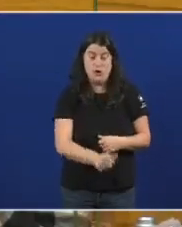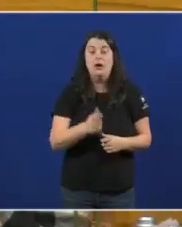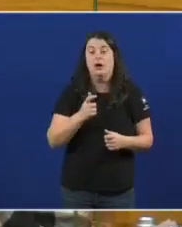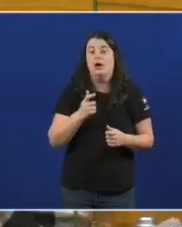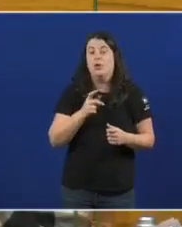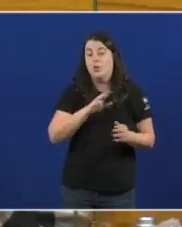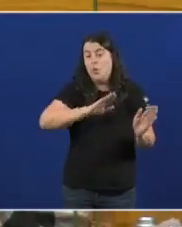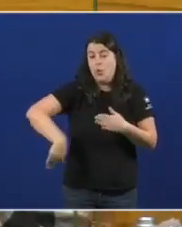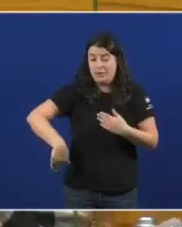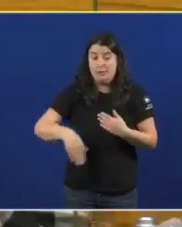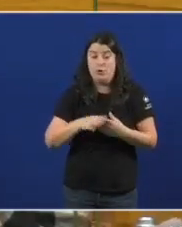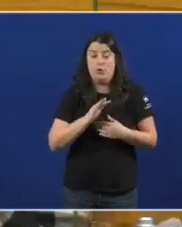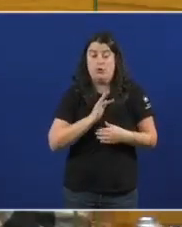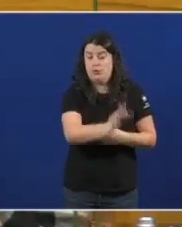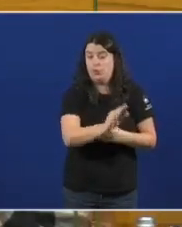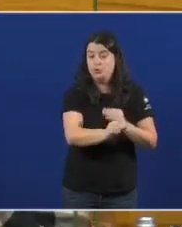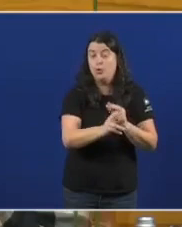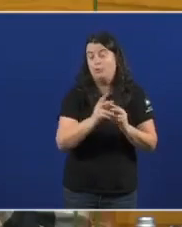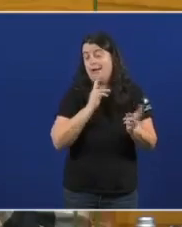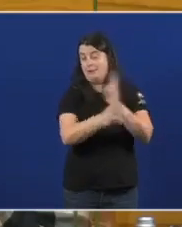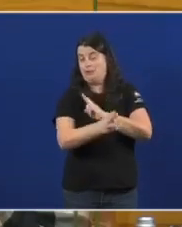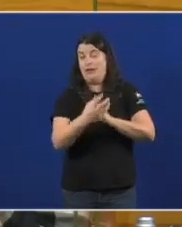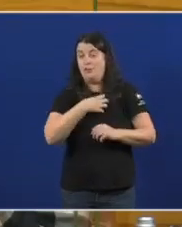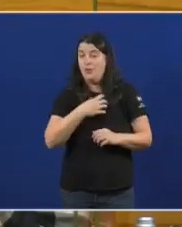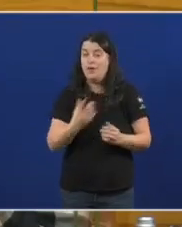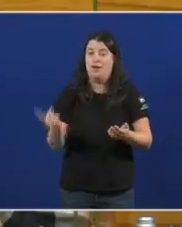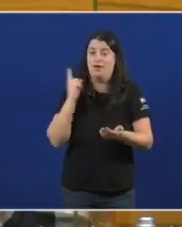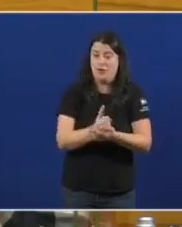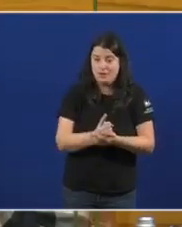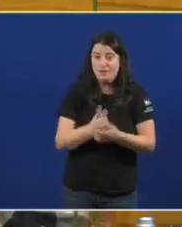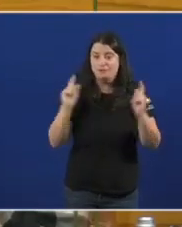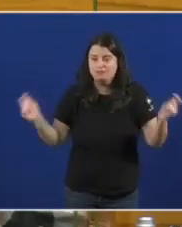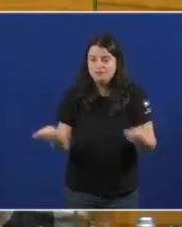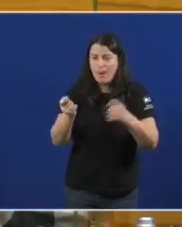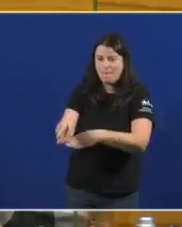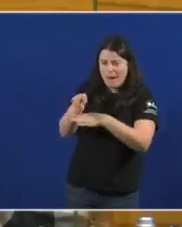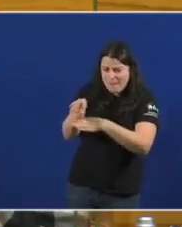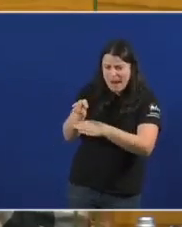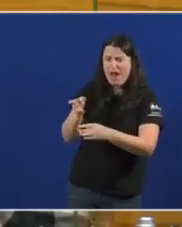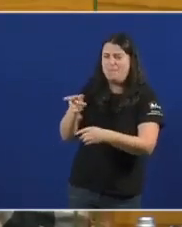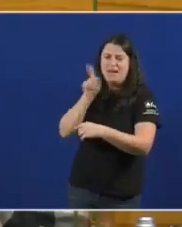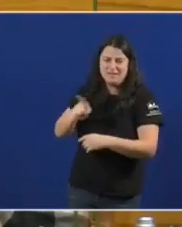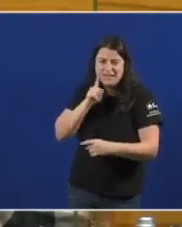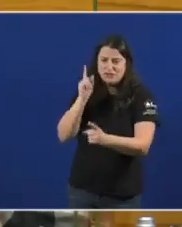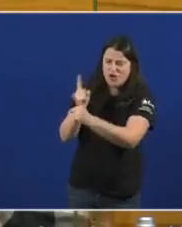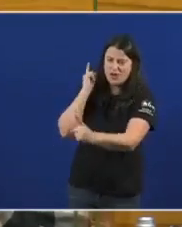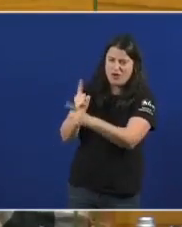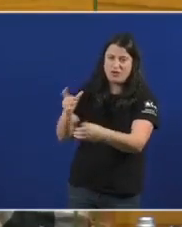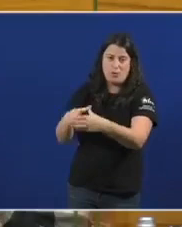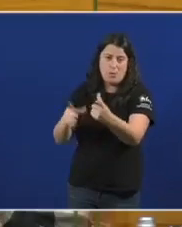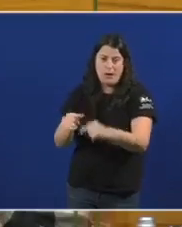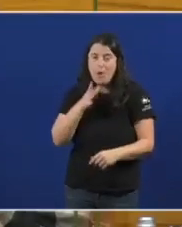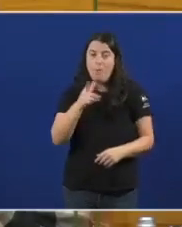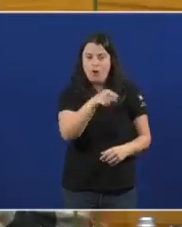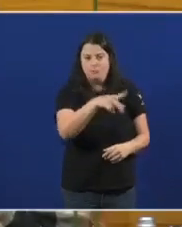turno, cando xa non temos réplica, pois virá aquí a seguir con esa campaña de ataques, difamación contra o BNG, porque está